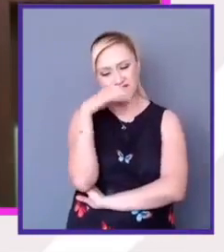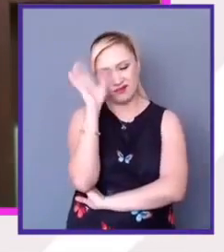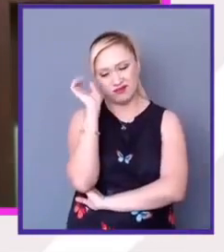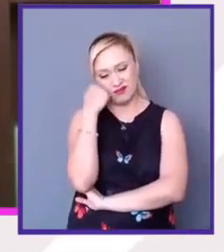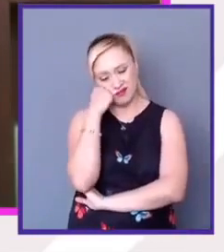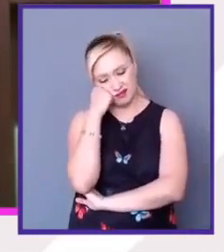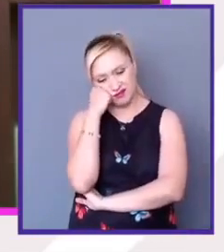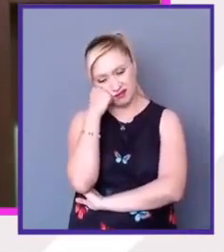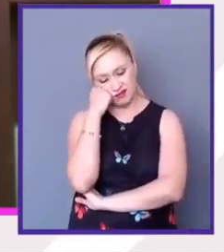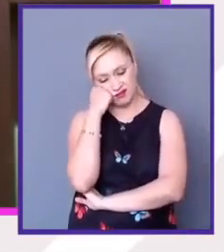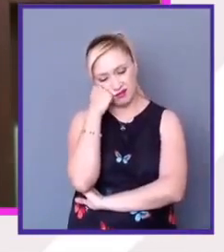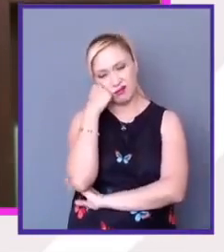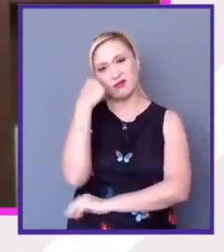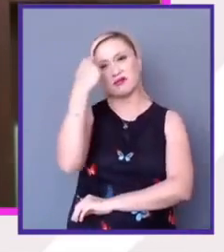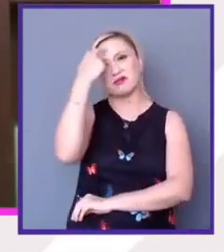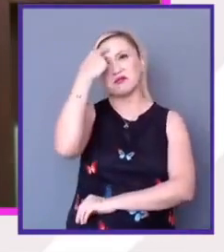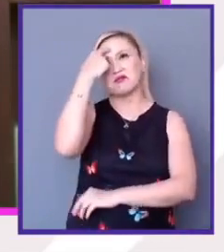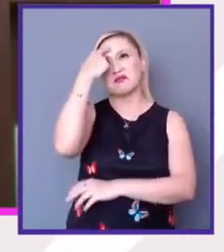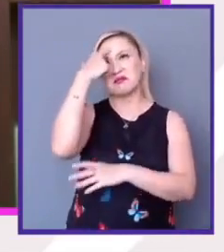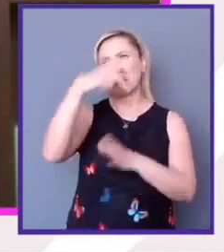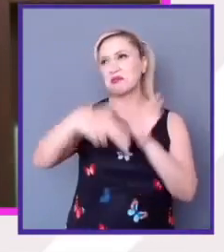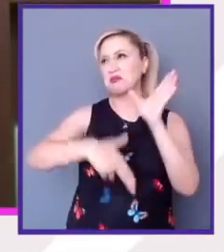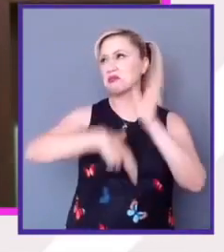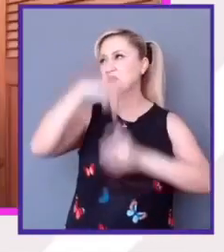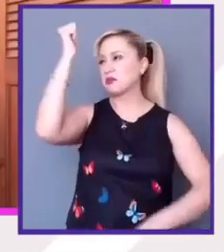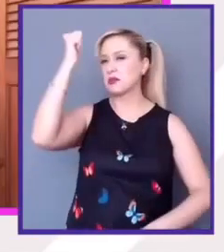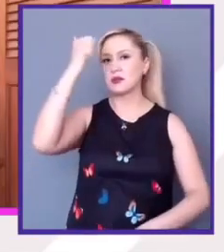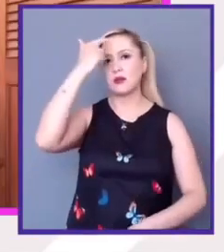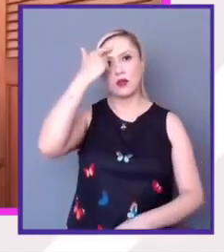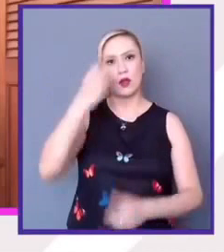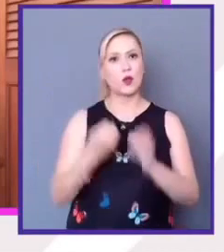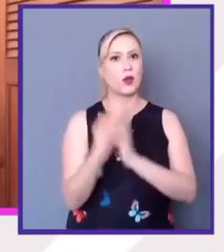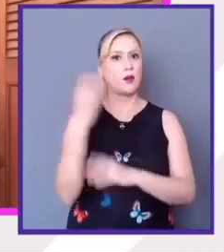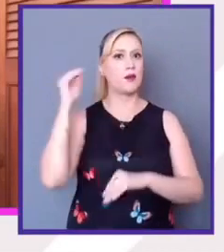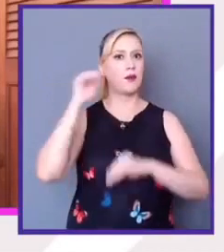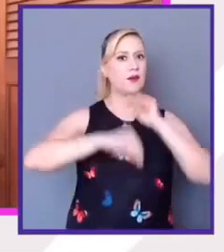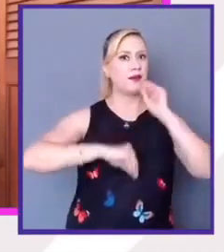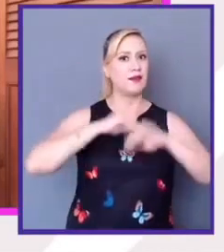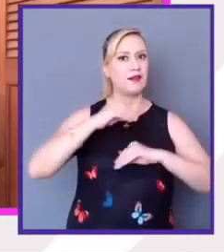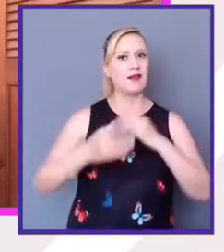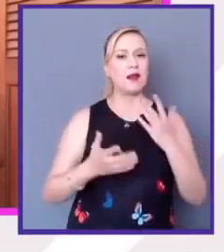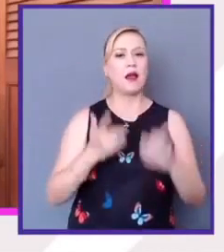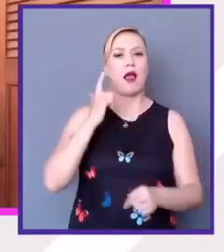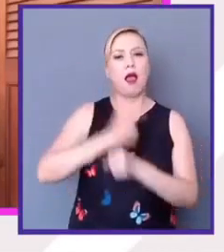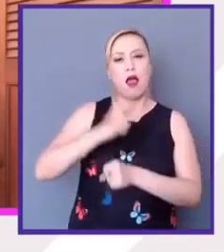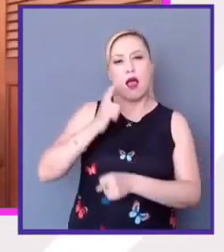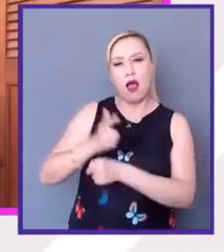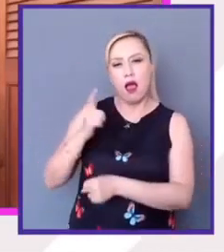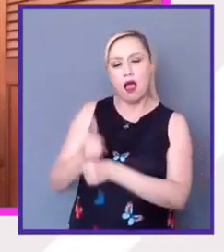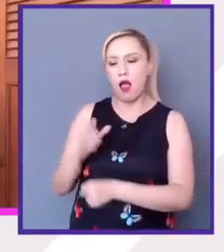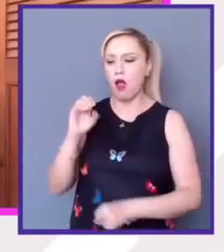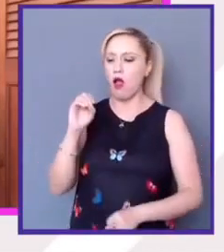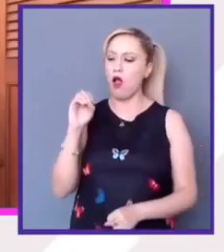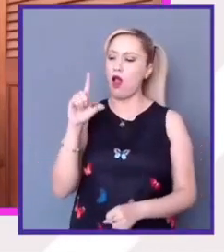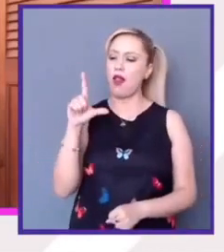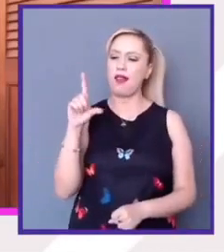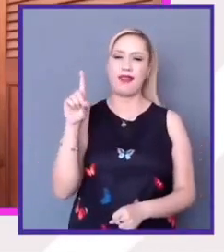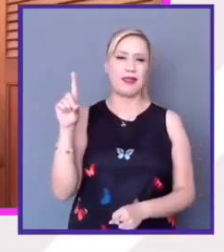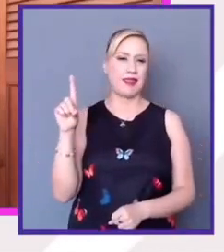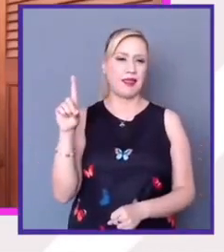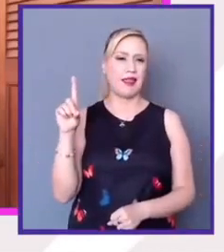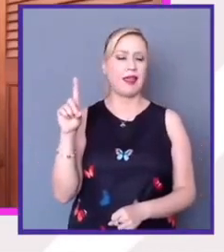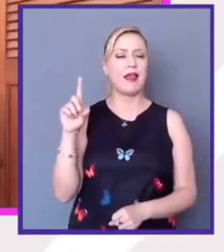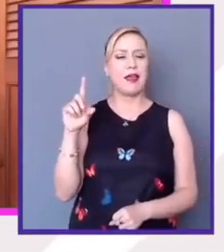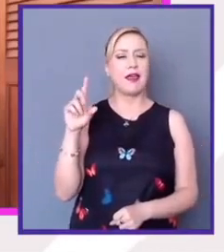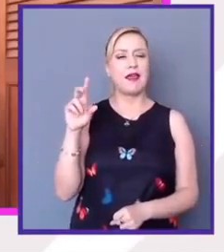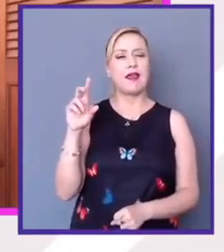que justamente hace un par de semanas salió un estudio que se llama Bold Diversity, que hizo EY junto